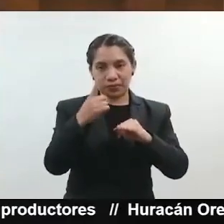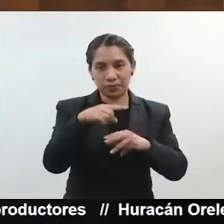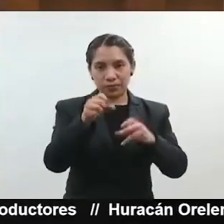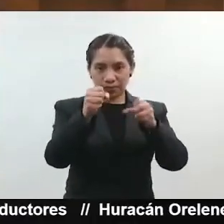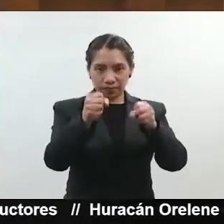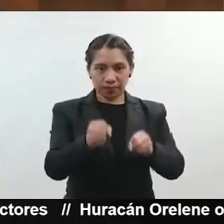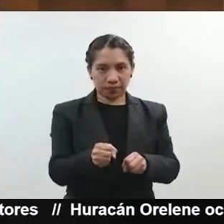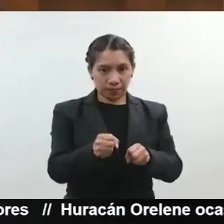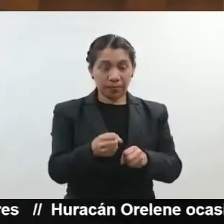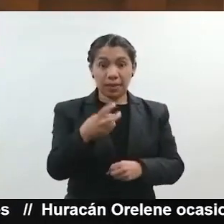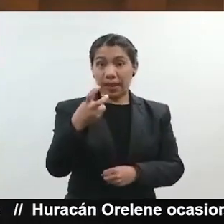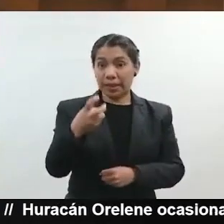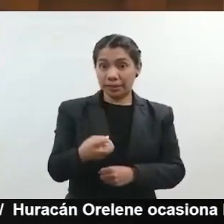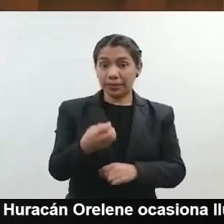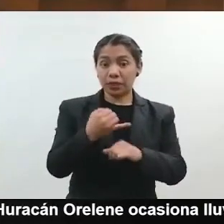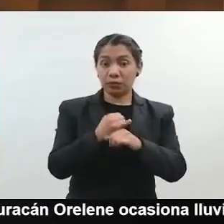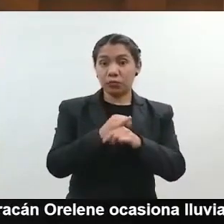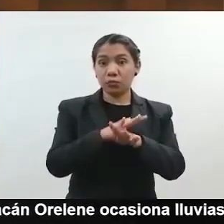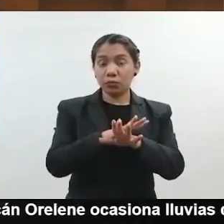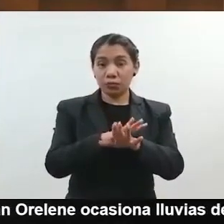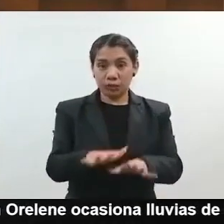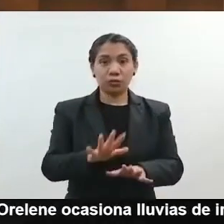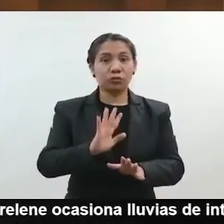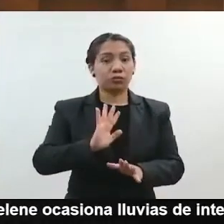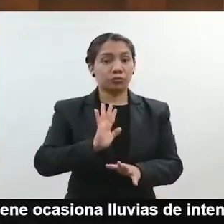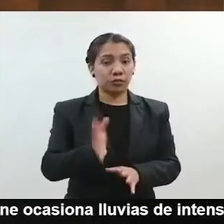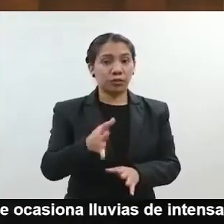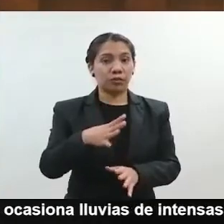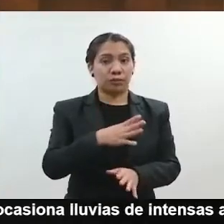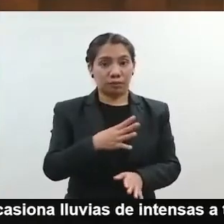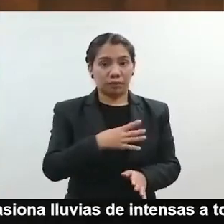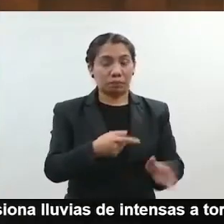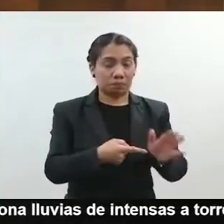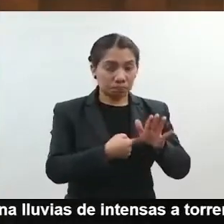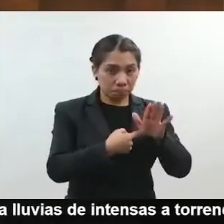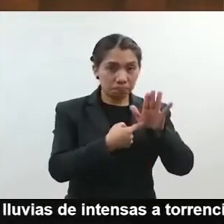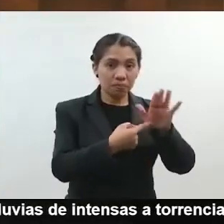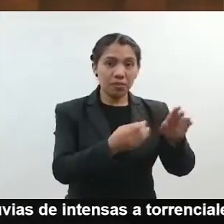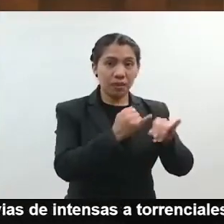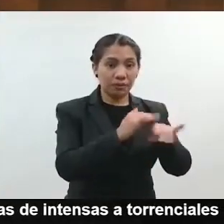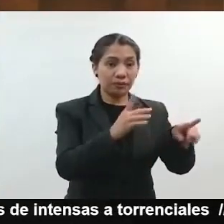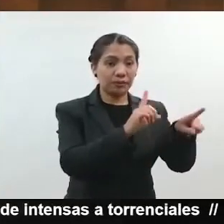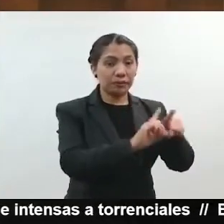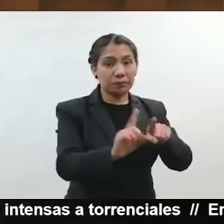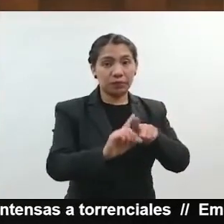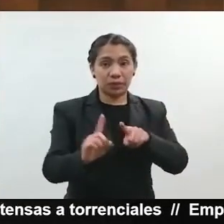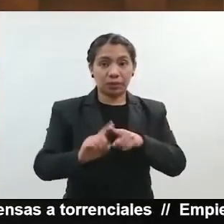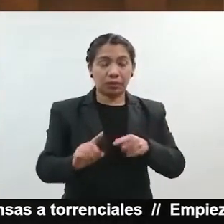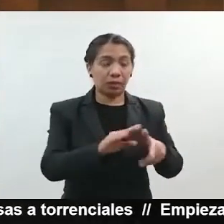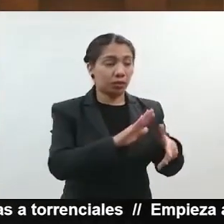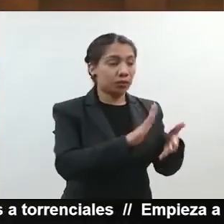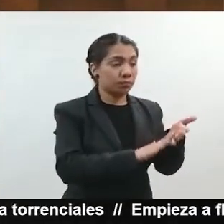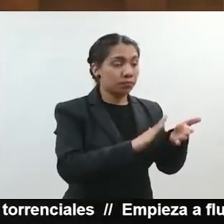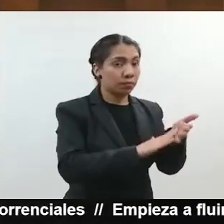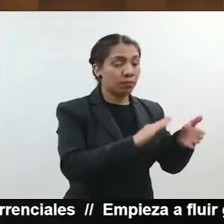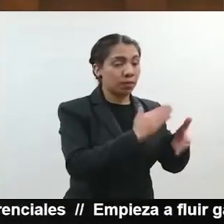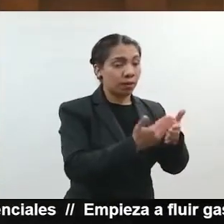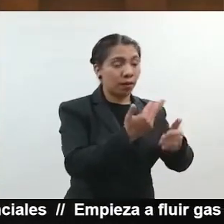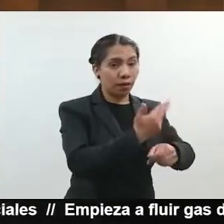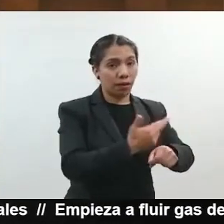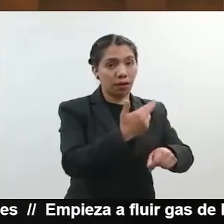esa información pública que está en los distintos documentos judiciales que se tramitaron ante